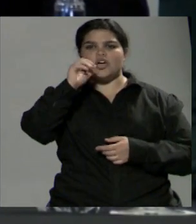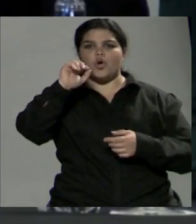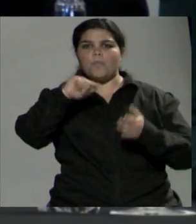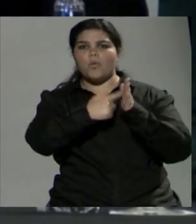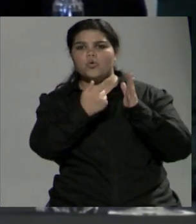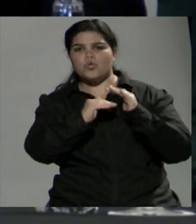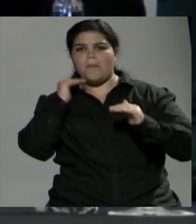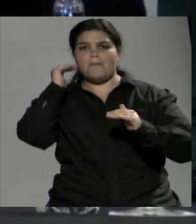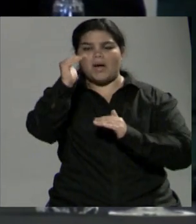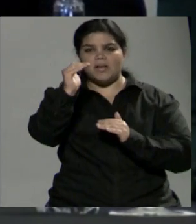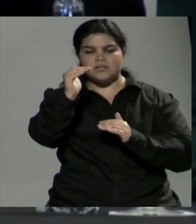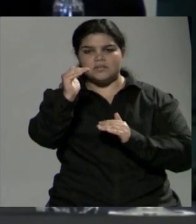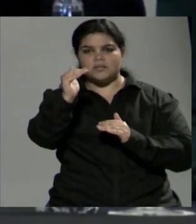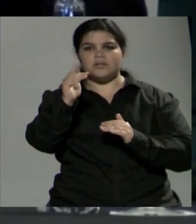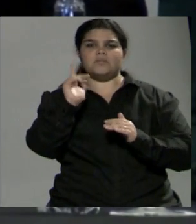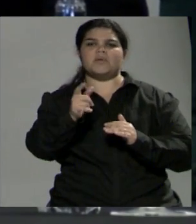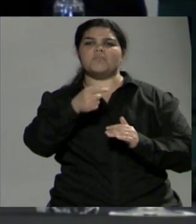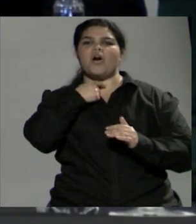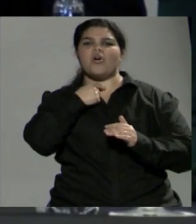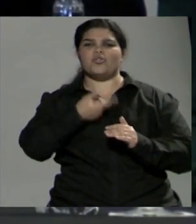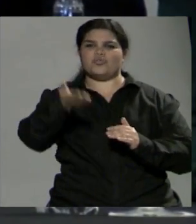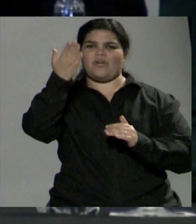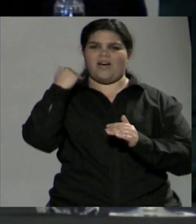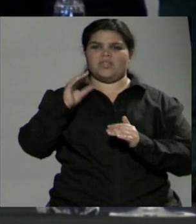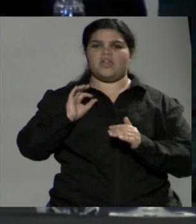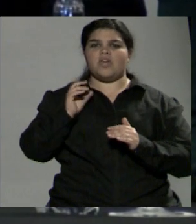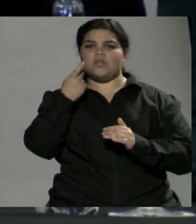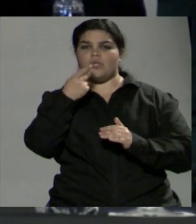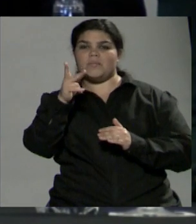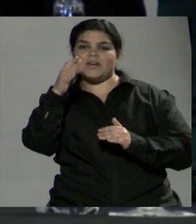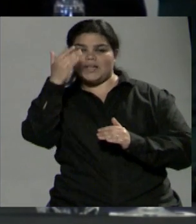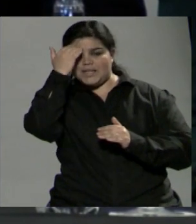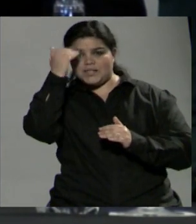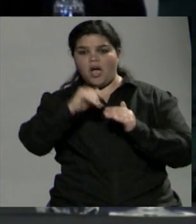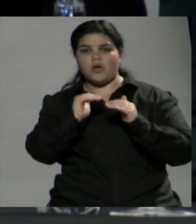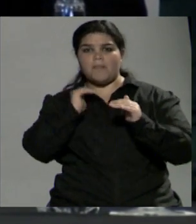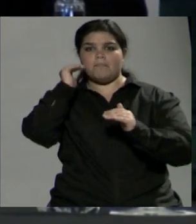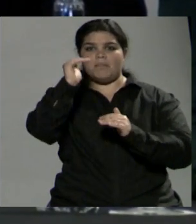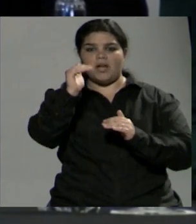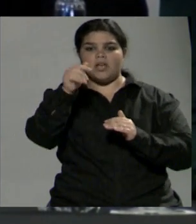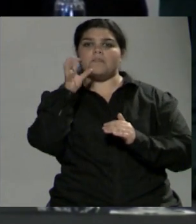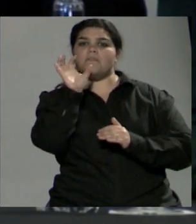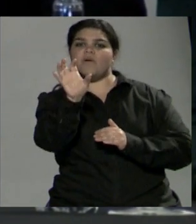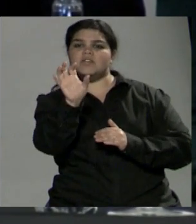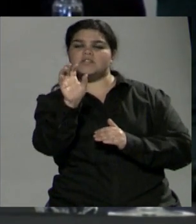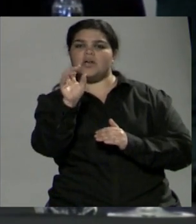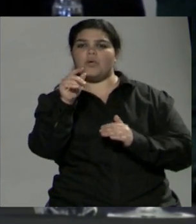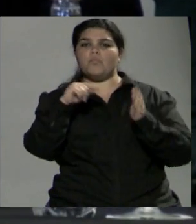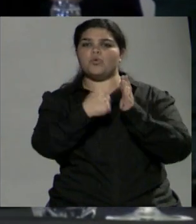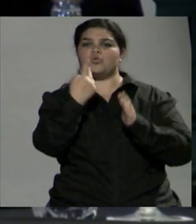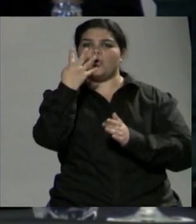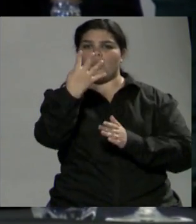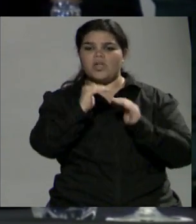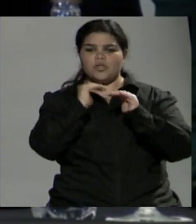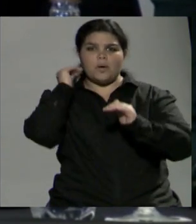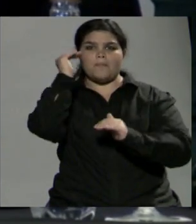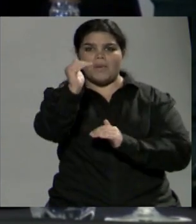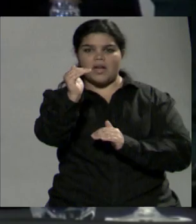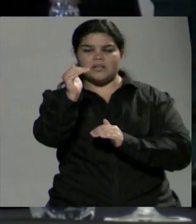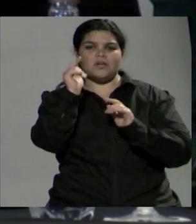arriba que en agosto del 2015, y en la provincia 4 puntos más arriba que